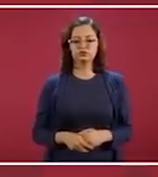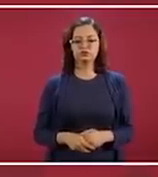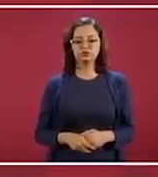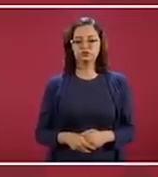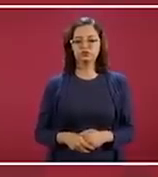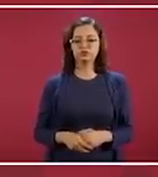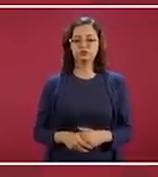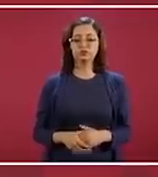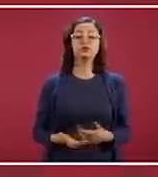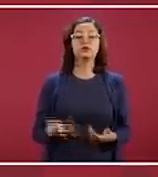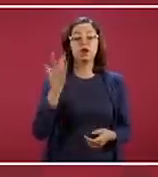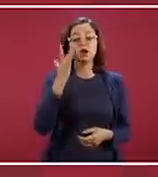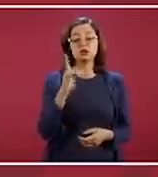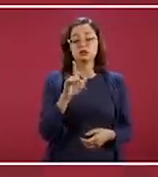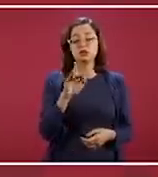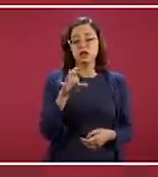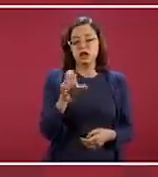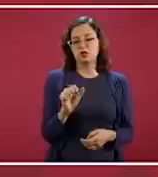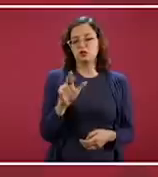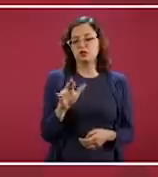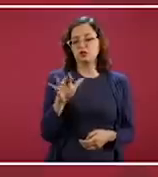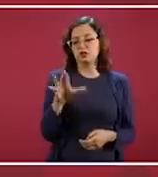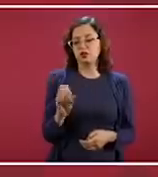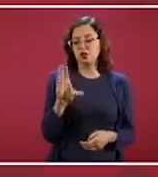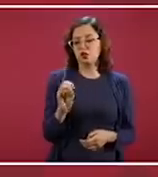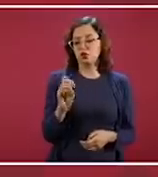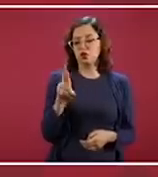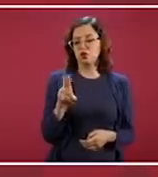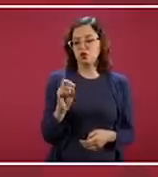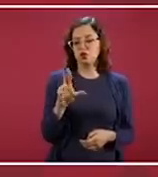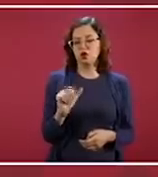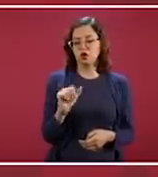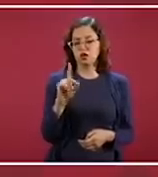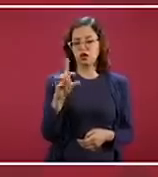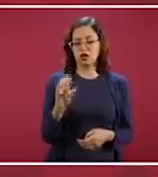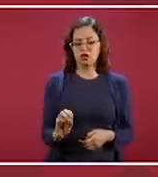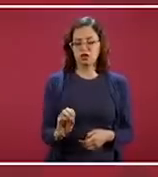San Luis Río Colorado, antes